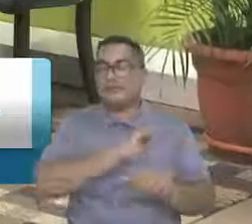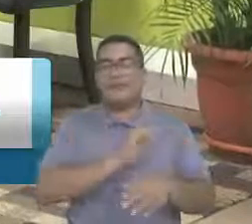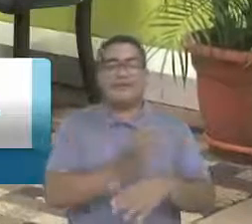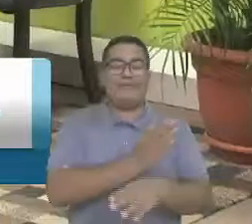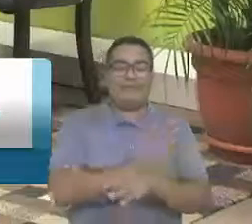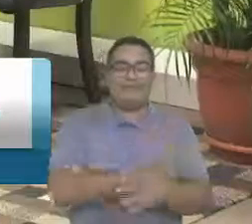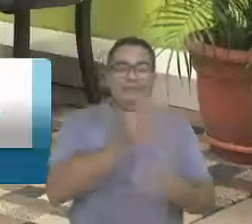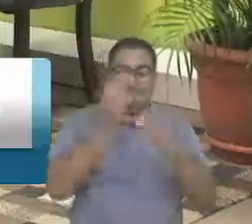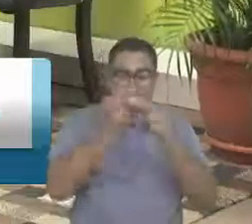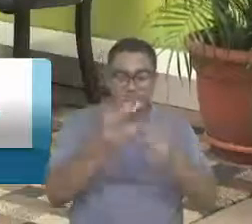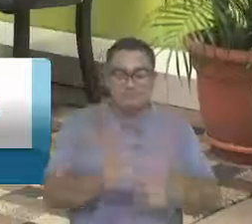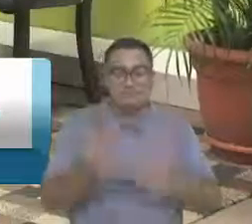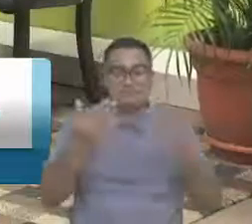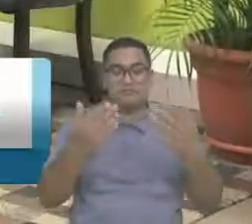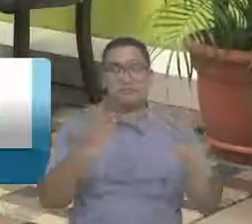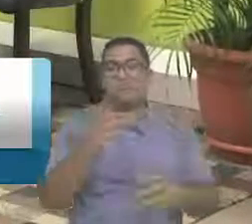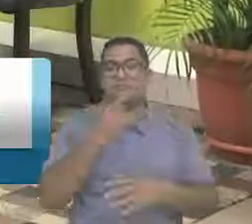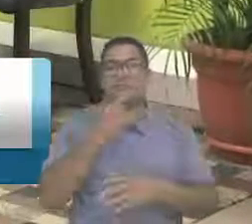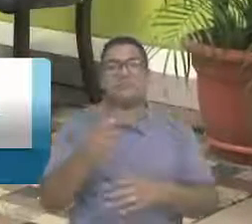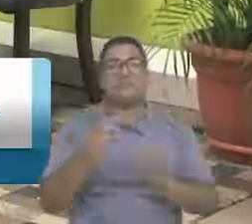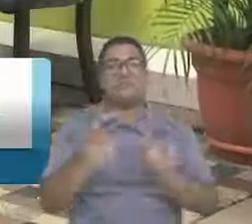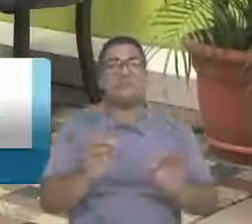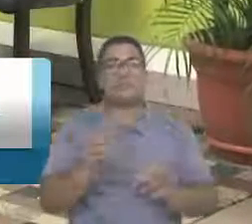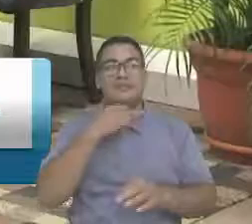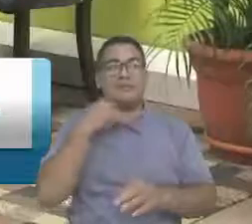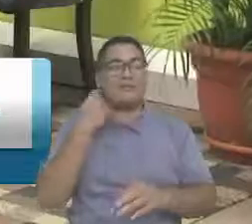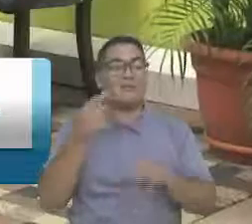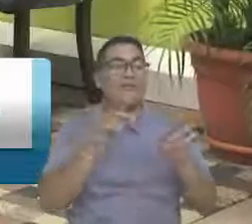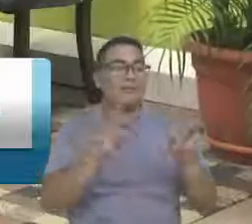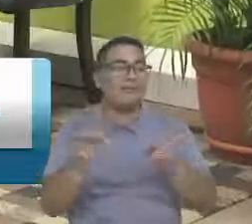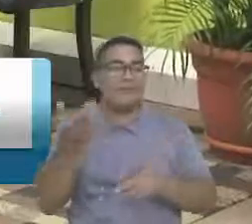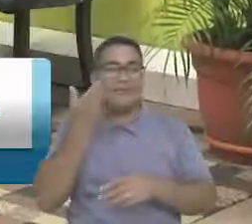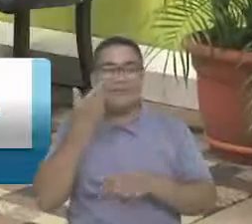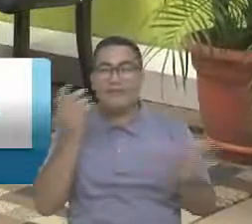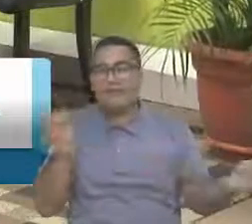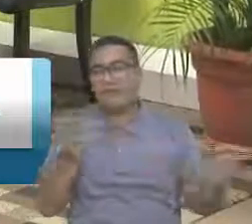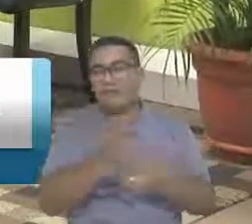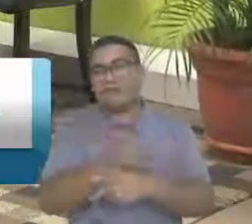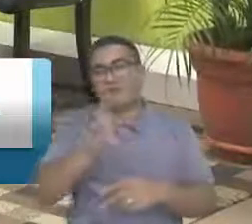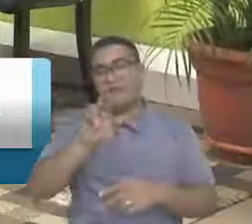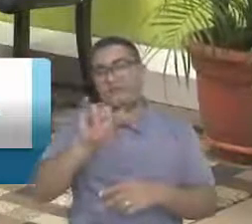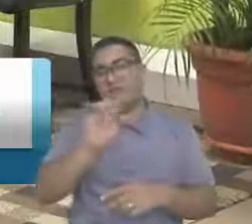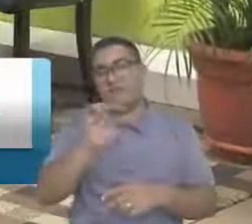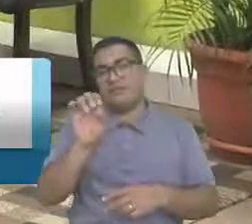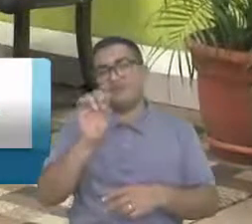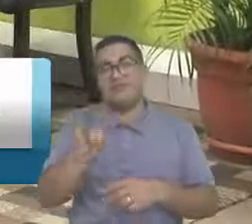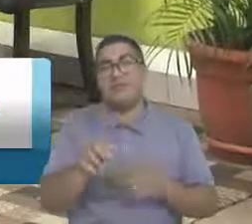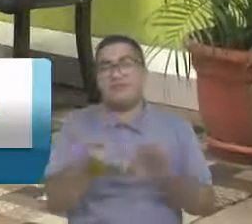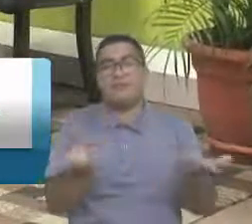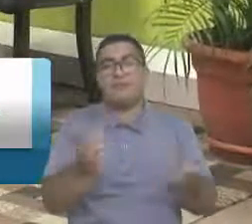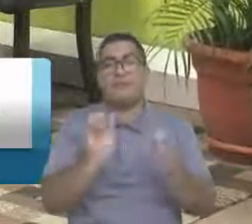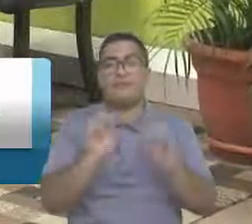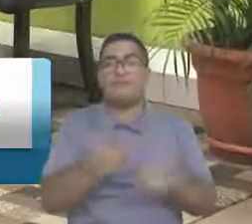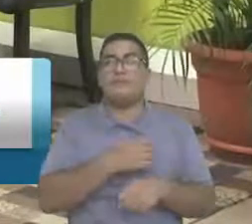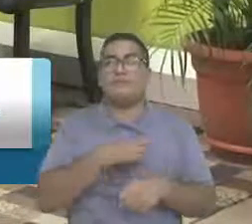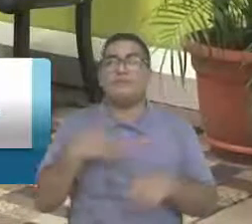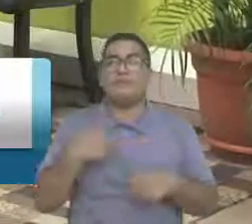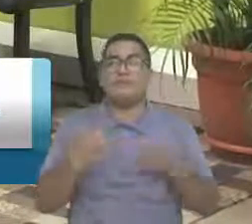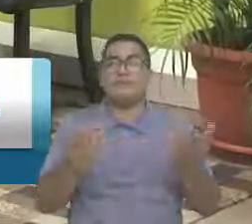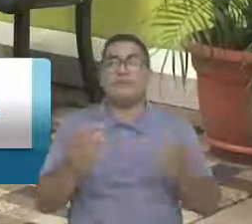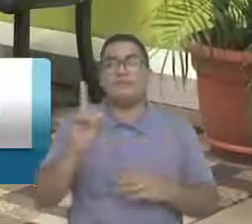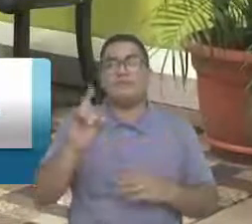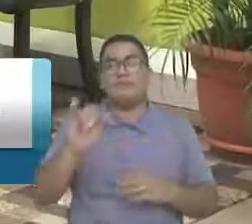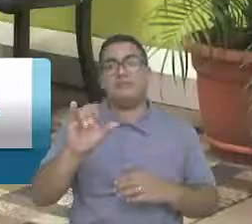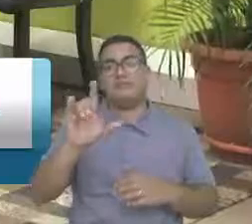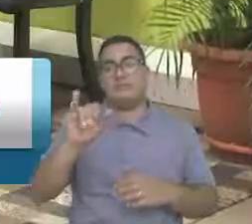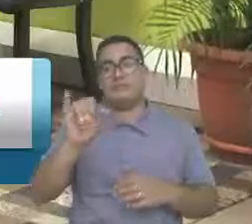predefinidos. Obviamente, no todo paciente renal crónico tiene criterios al momento de hacer diálisis. Ya existen